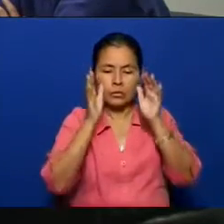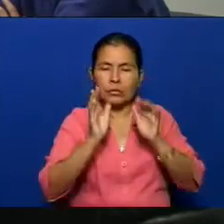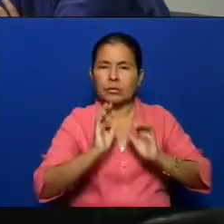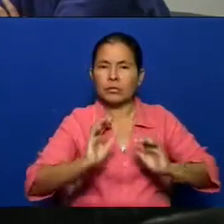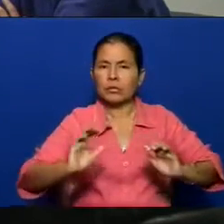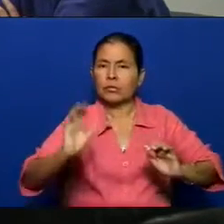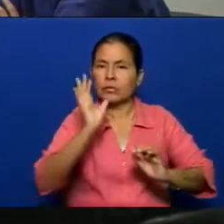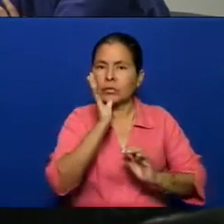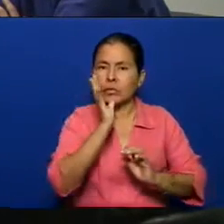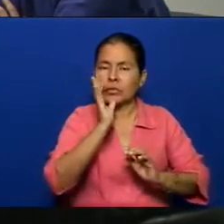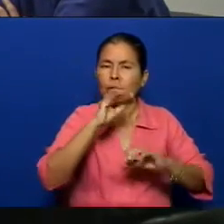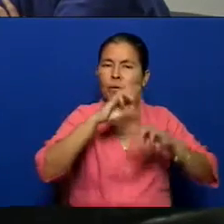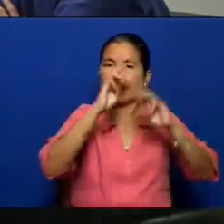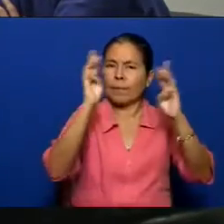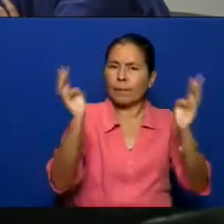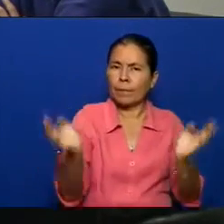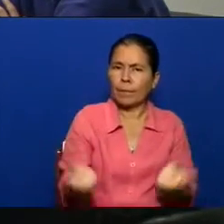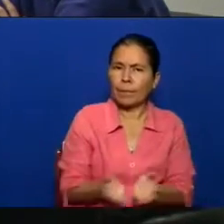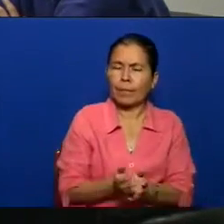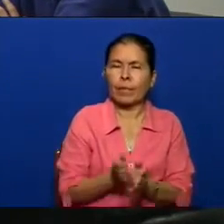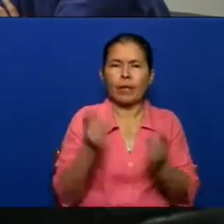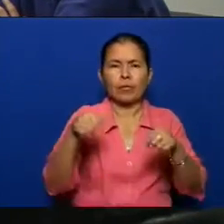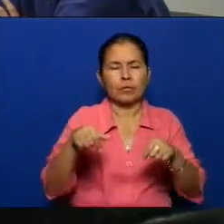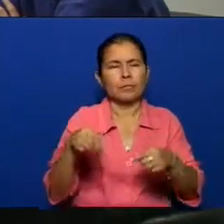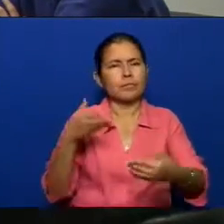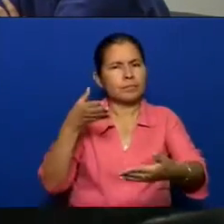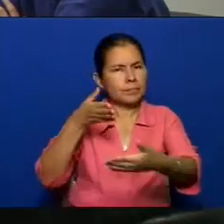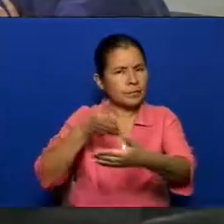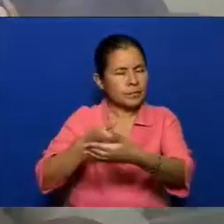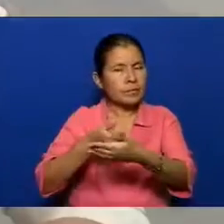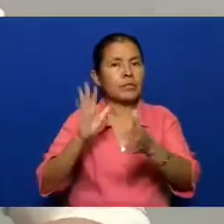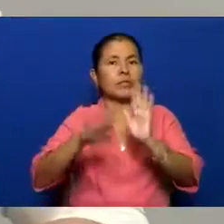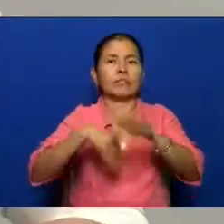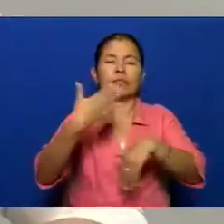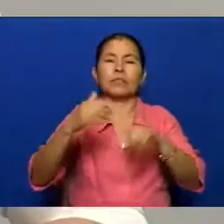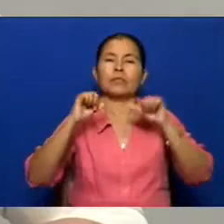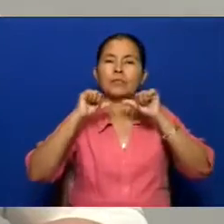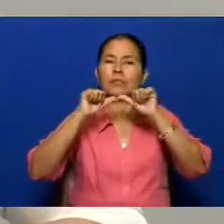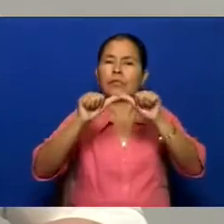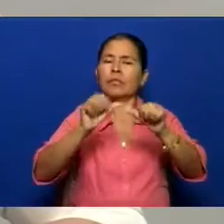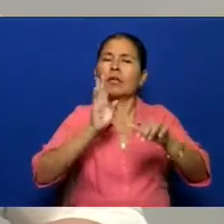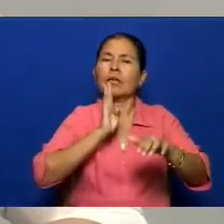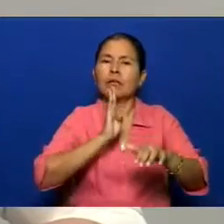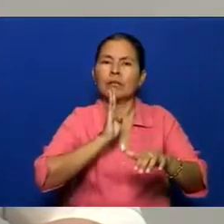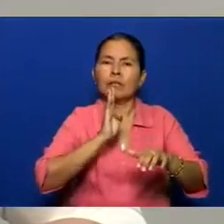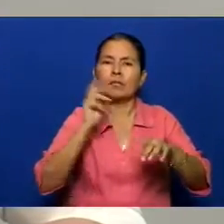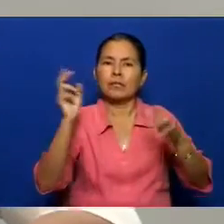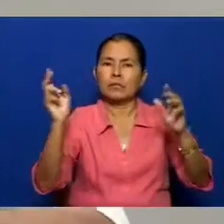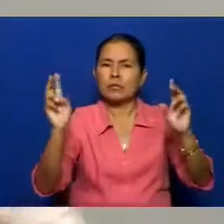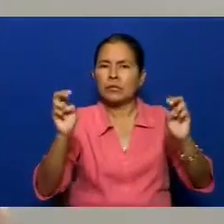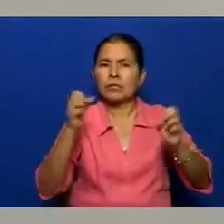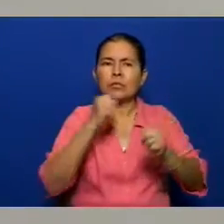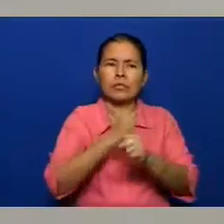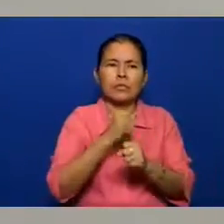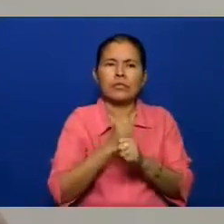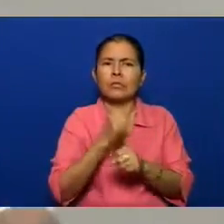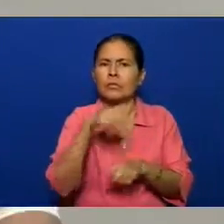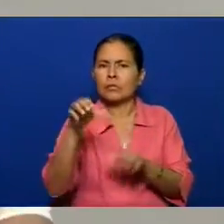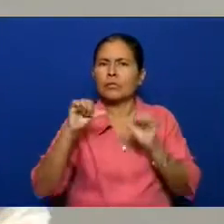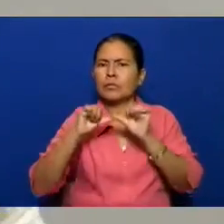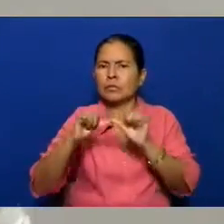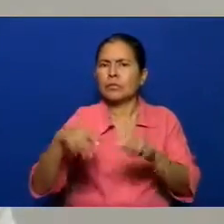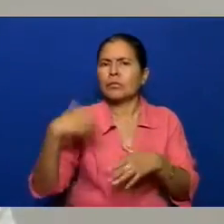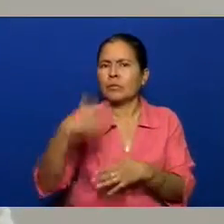nivel mundial. Nosotros tenemos que hacer un corte, pero cuando regresemos continuaremos hablando sobre el trabajo continuo que ha